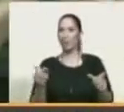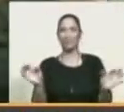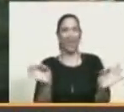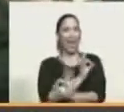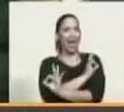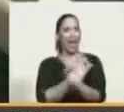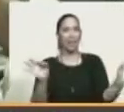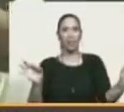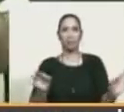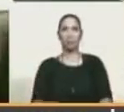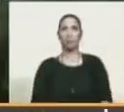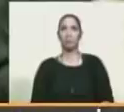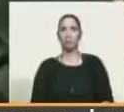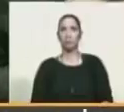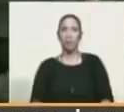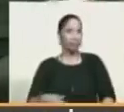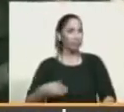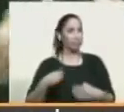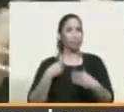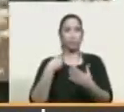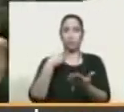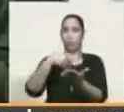Que no haya manera de entregarle dólares a esta gente.